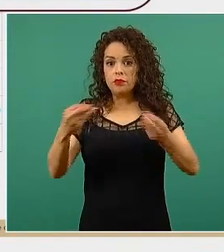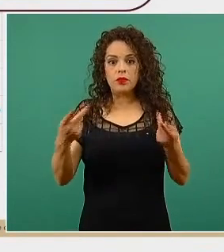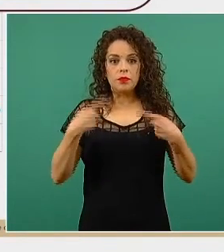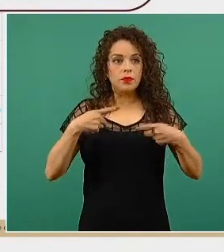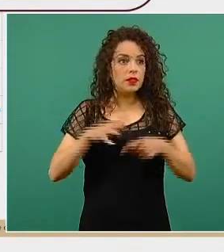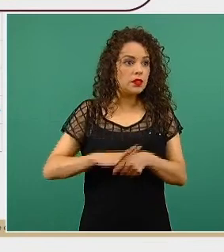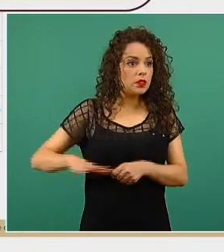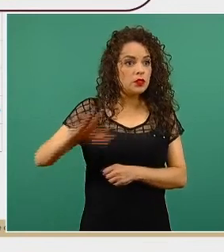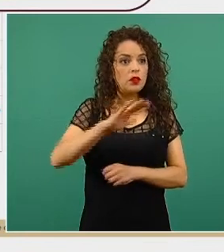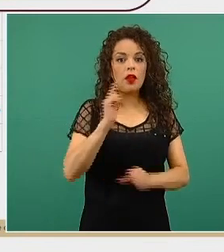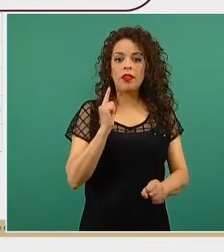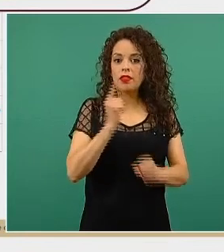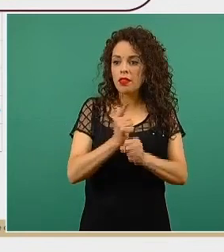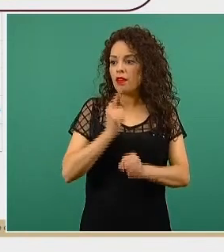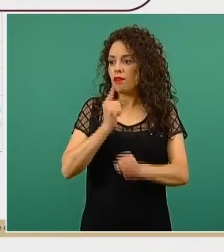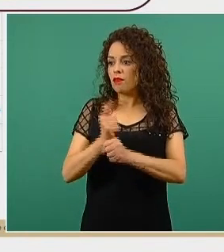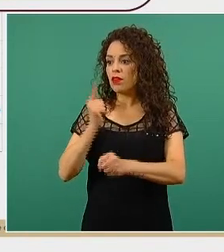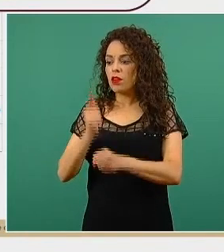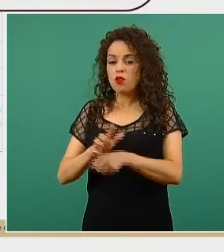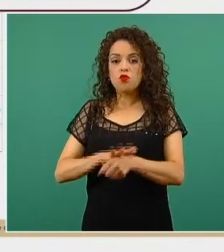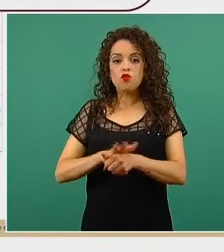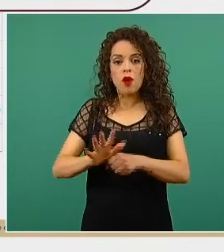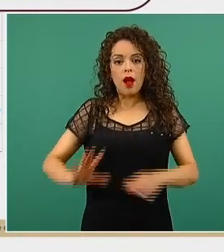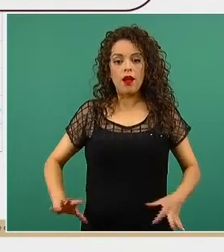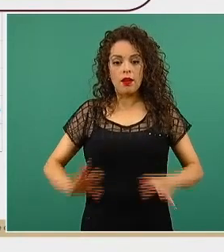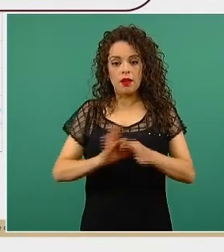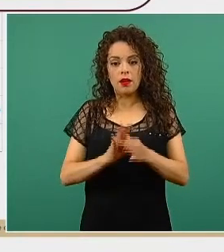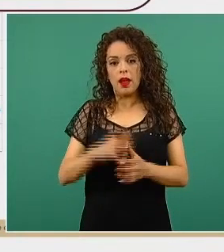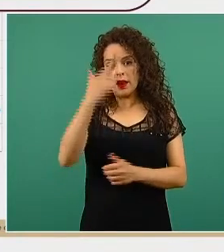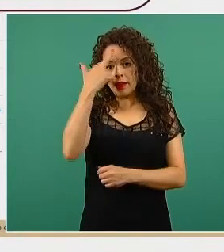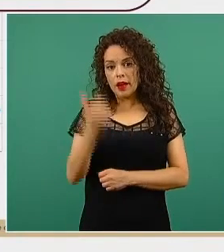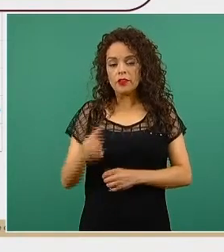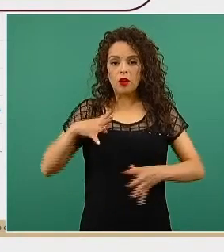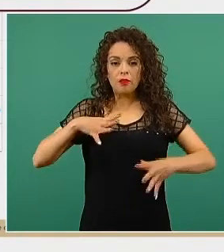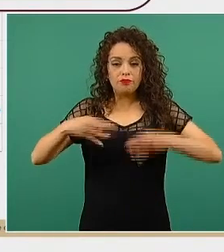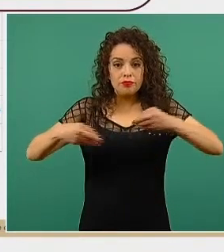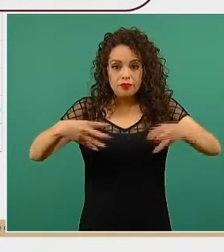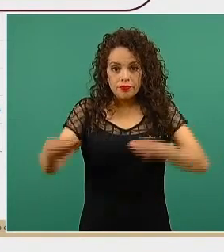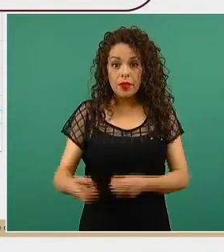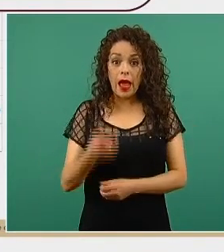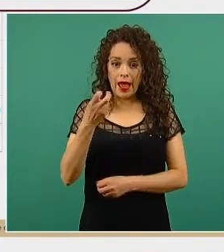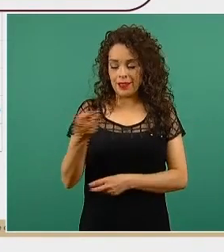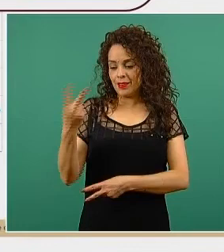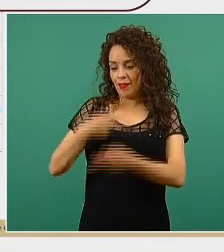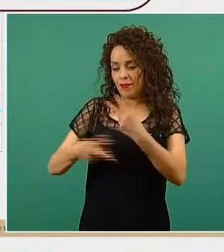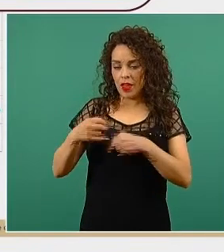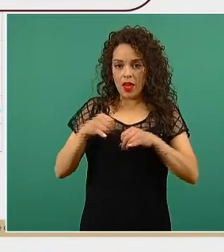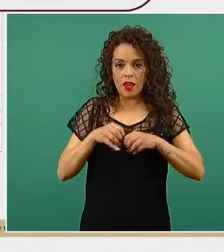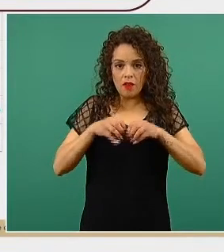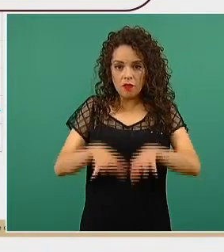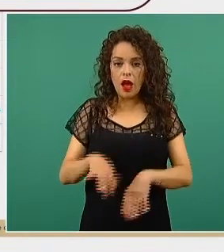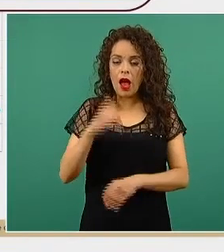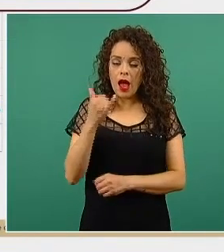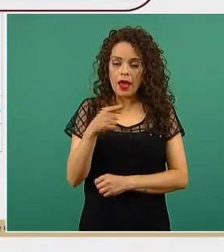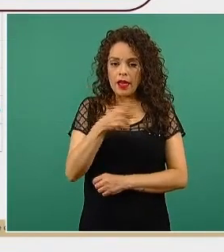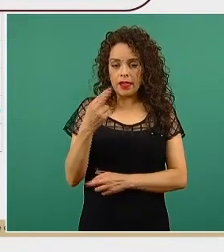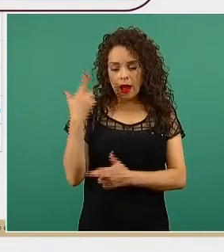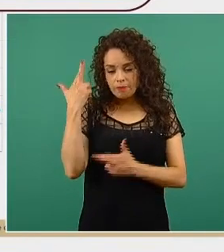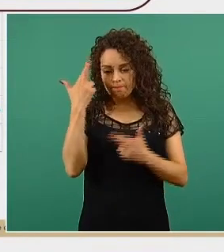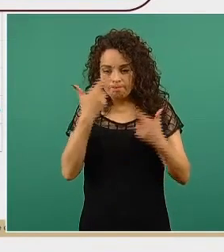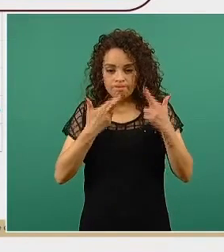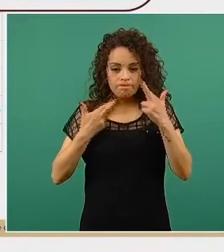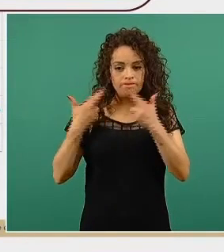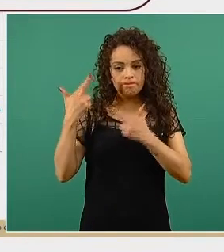poder identificar los determinantes que estaban asociadas a esta transmisión y por lo tanto generar información y productos analíticos